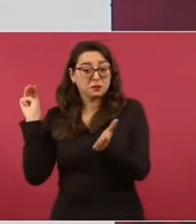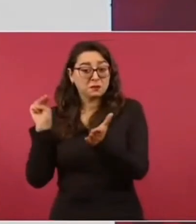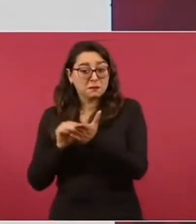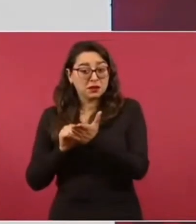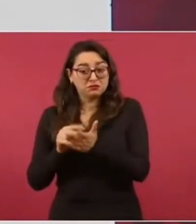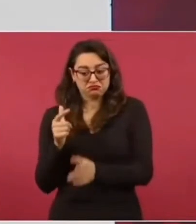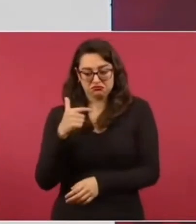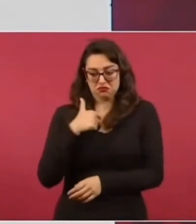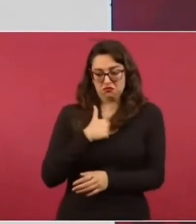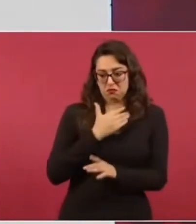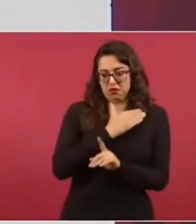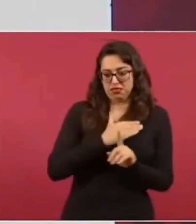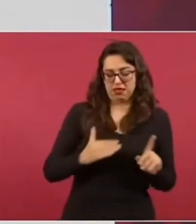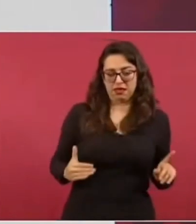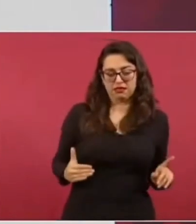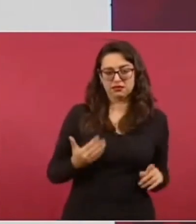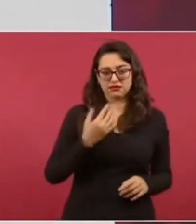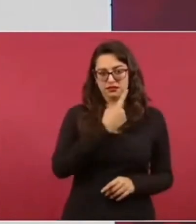de eso.